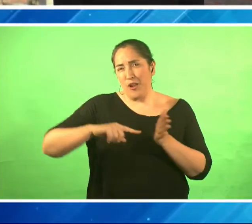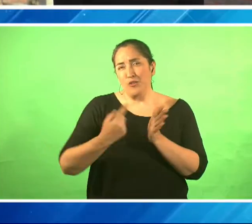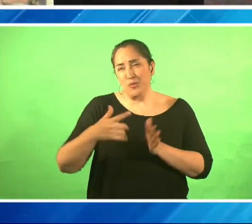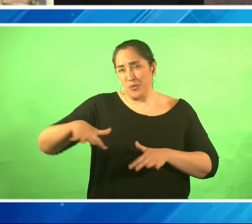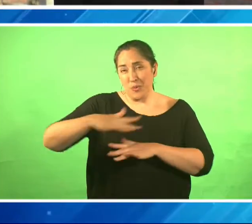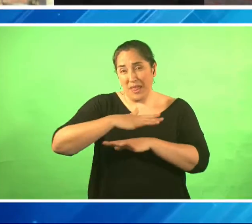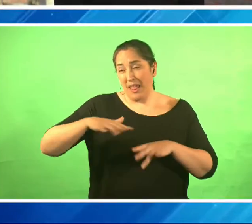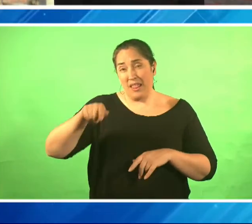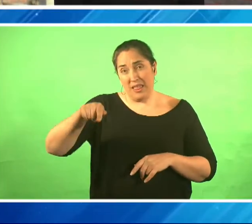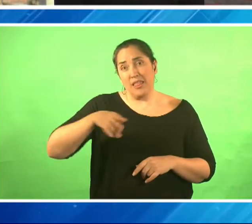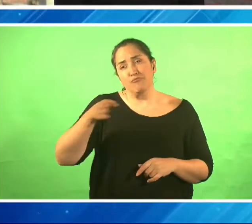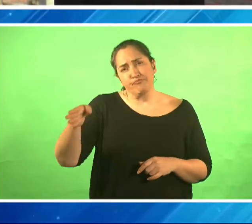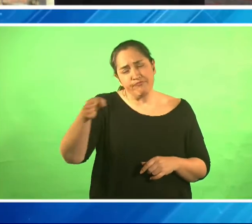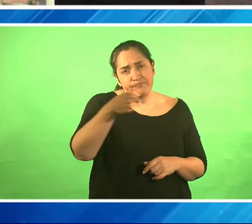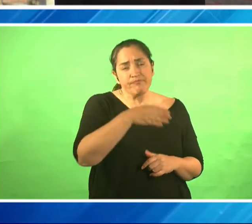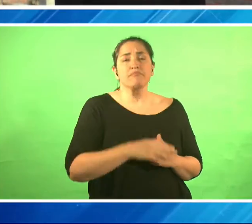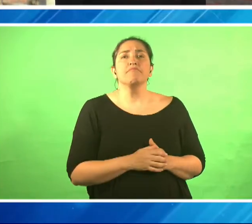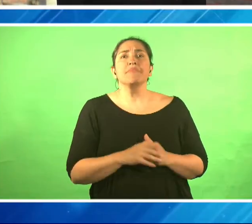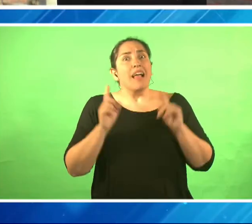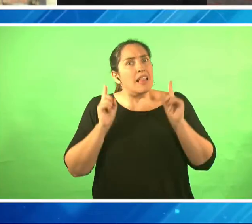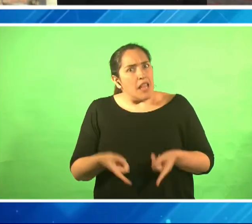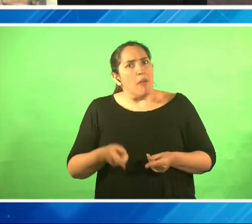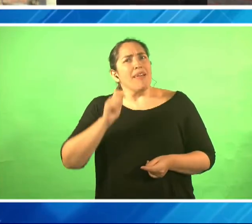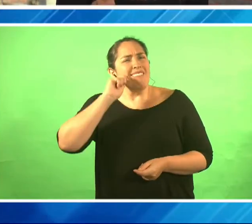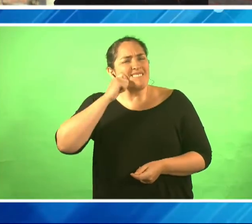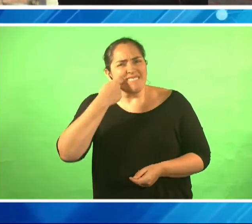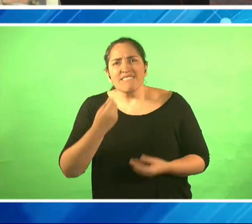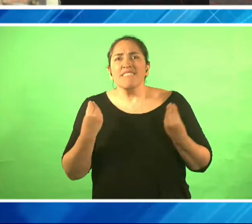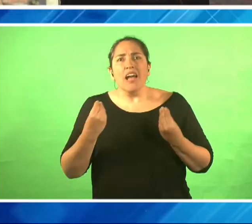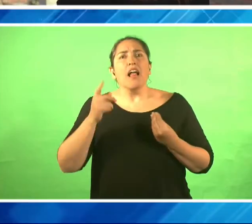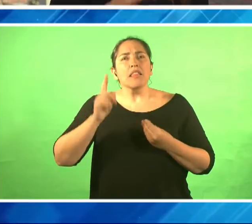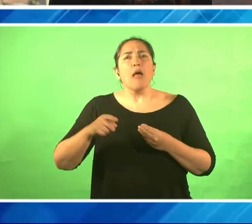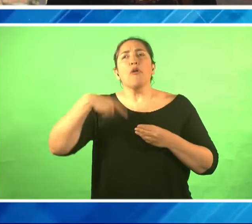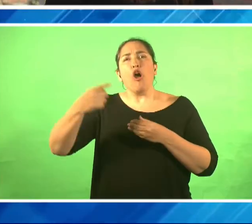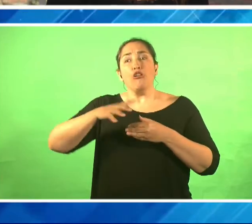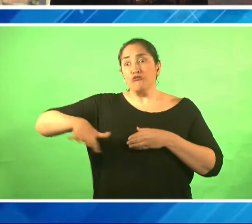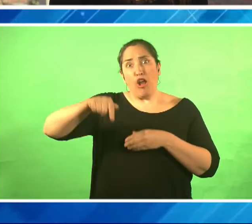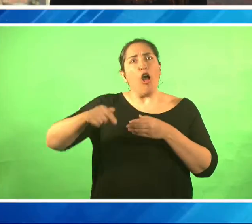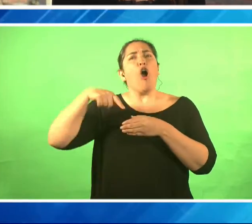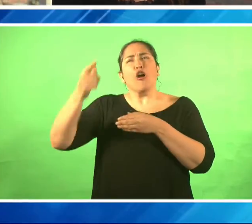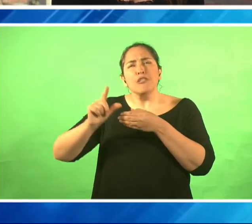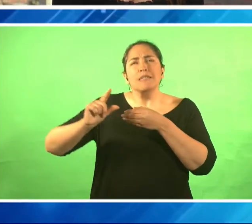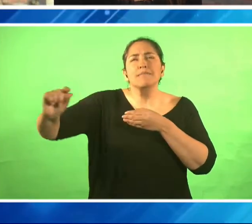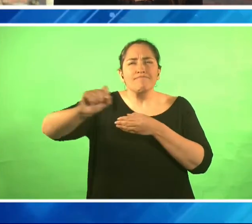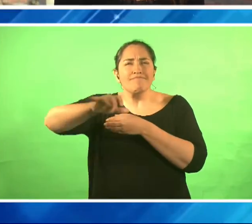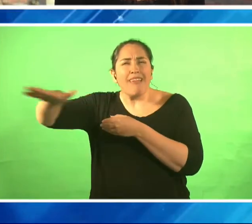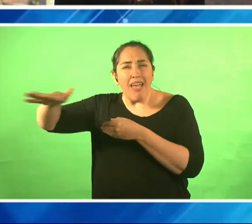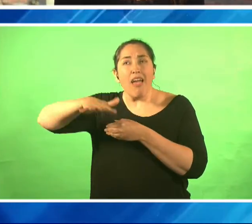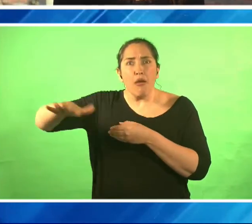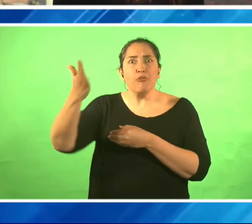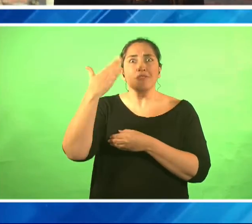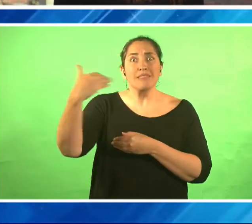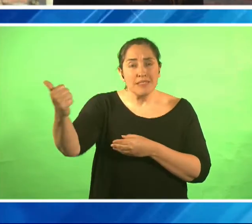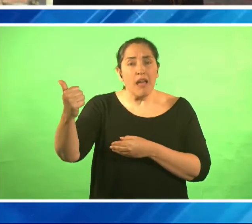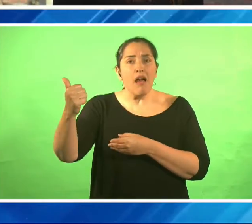mencioné. Y también algo muy lindo que se viene dando son las ciudades rurales que nos llaman, que, bueno,